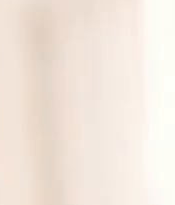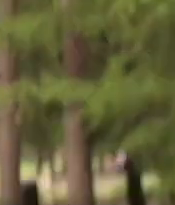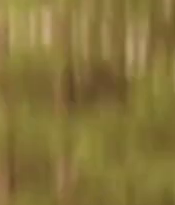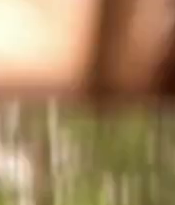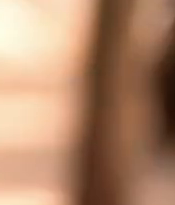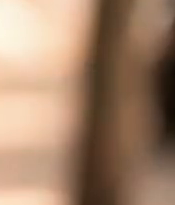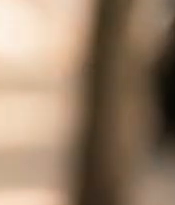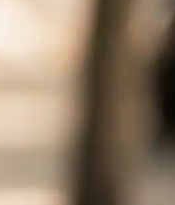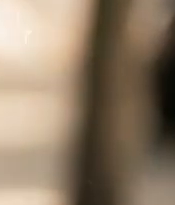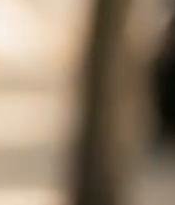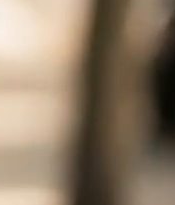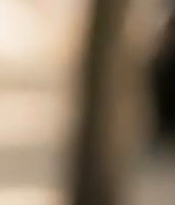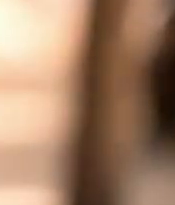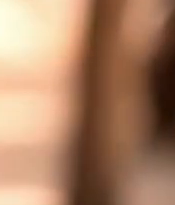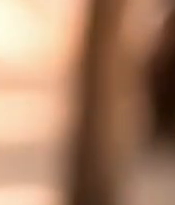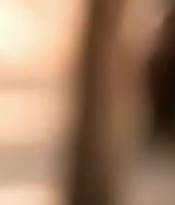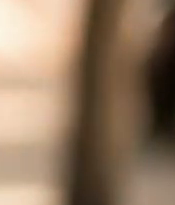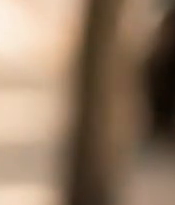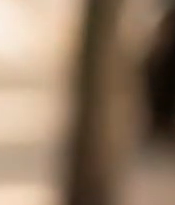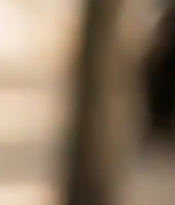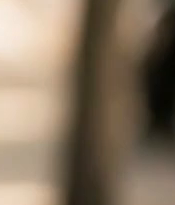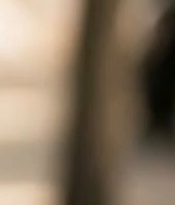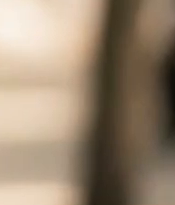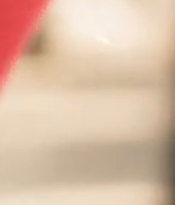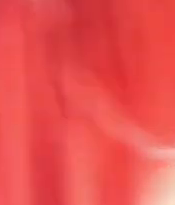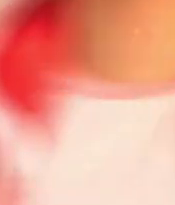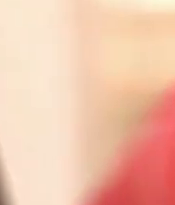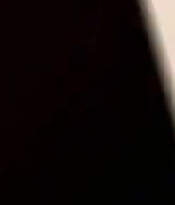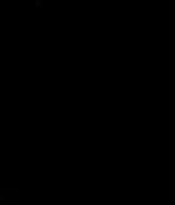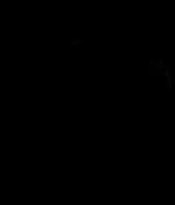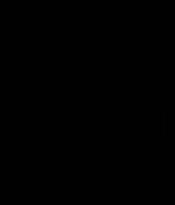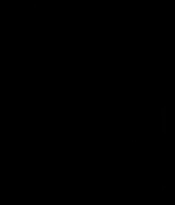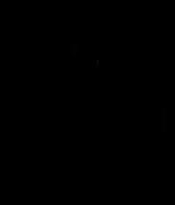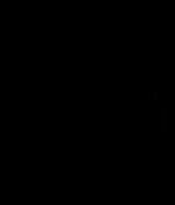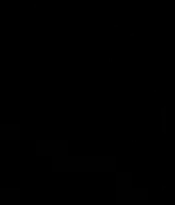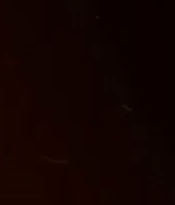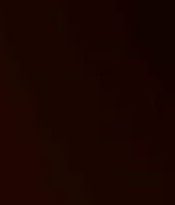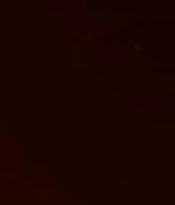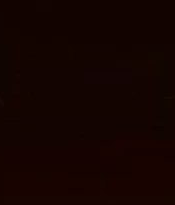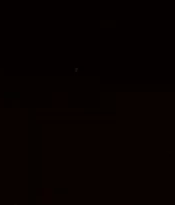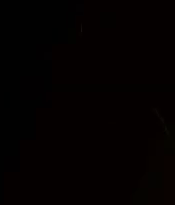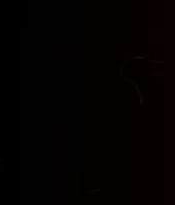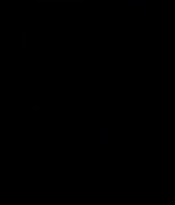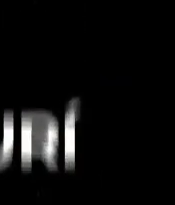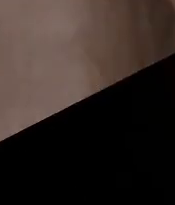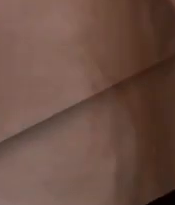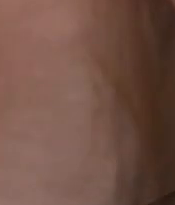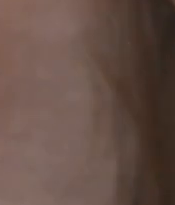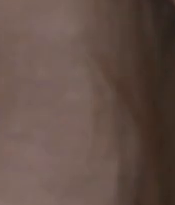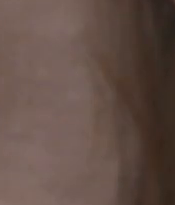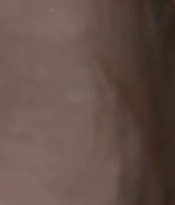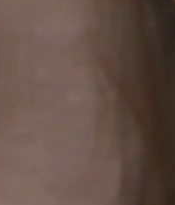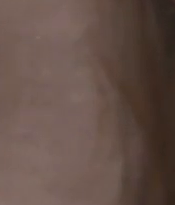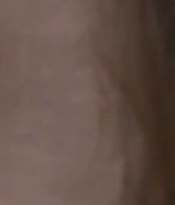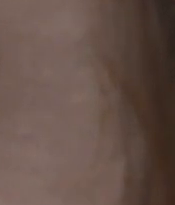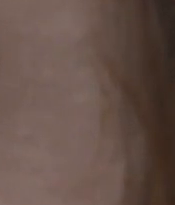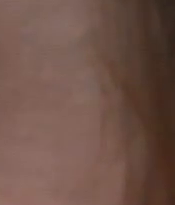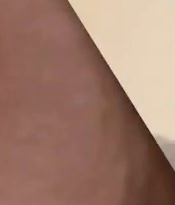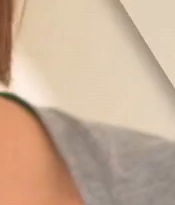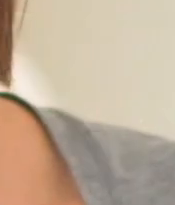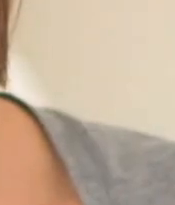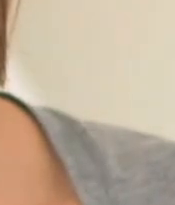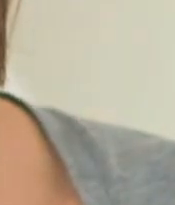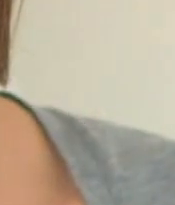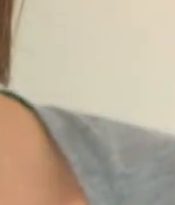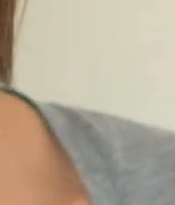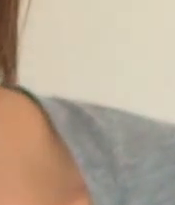con anestesia local. No lo pienses más. La vasectomía sin bisturí es gratuita. La planificación familiar es responsabilidad